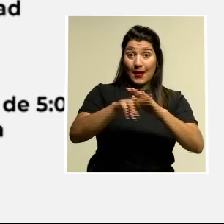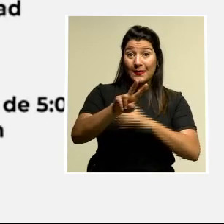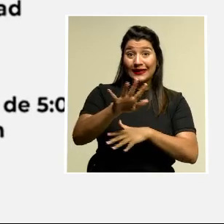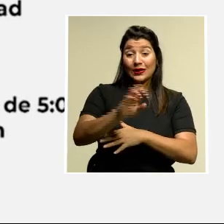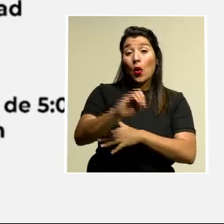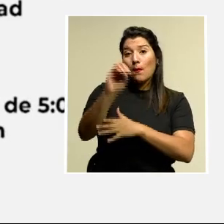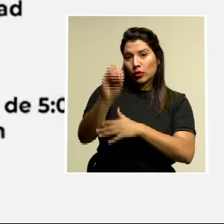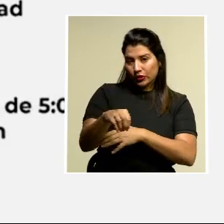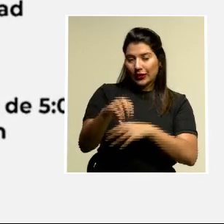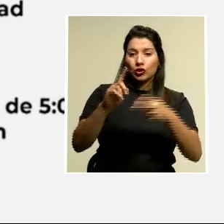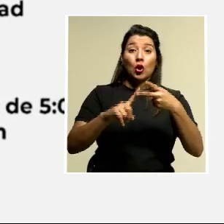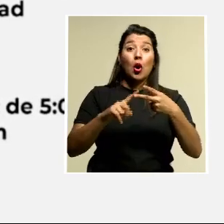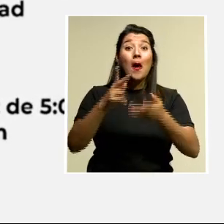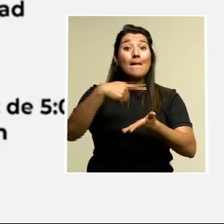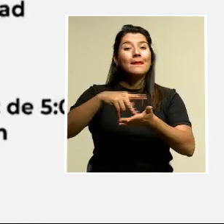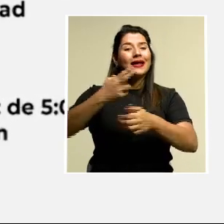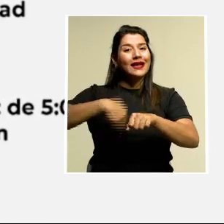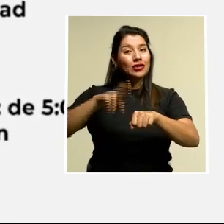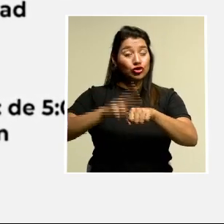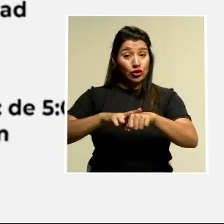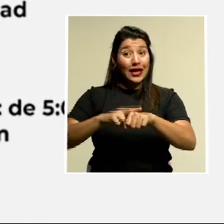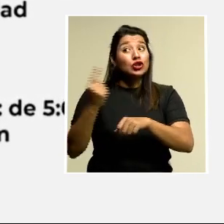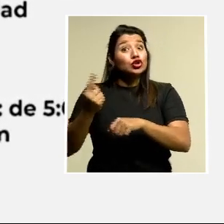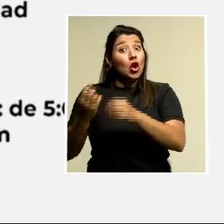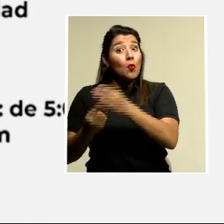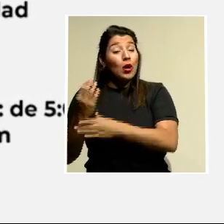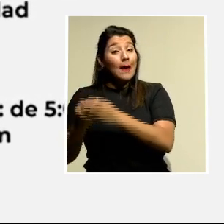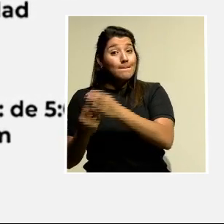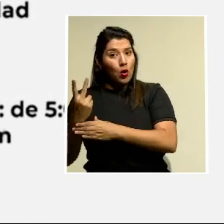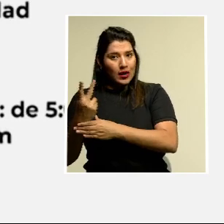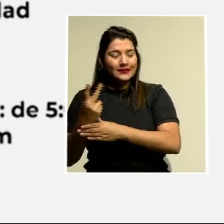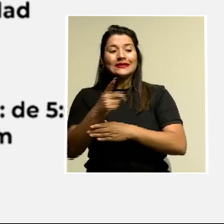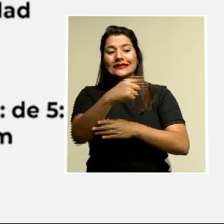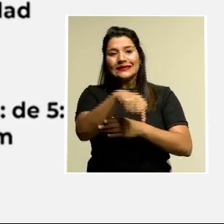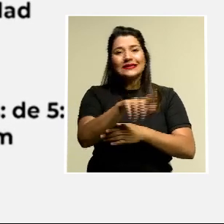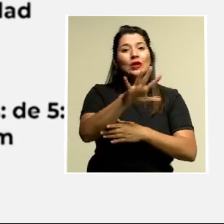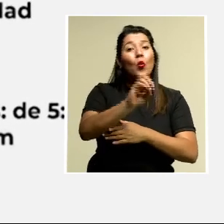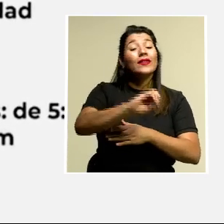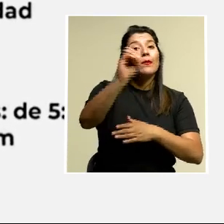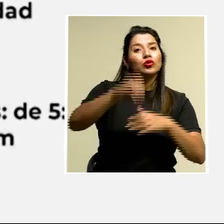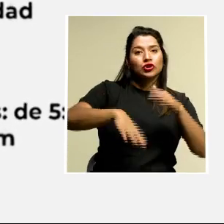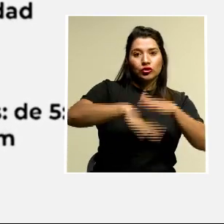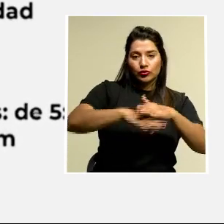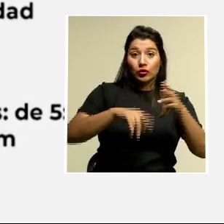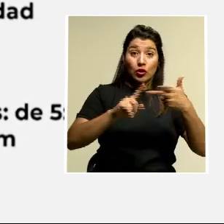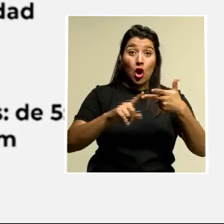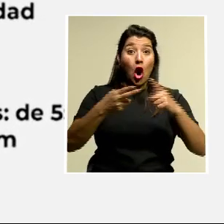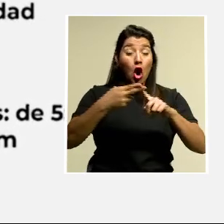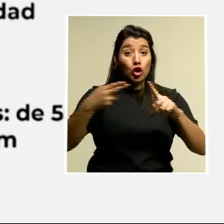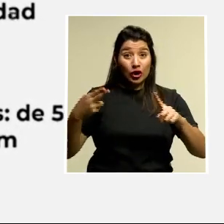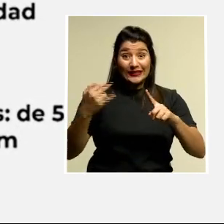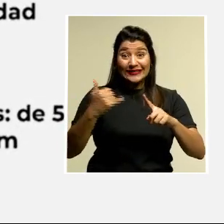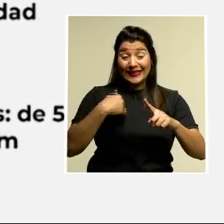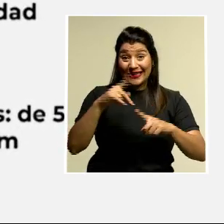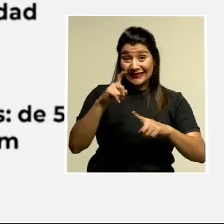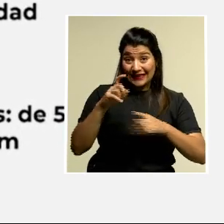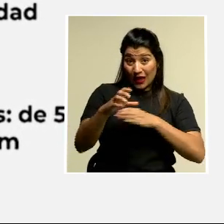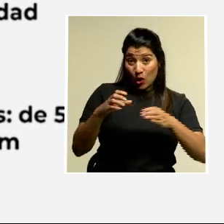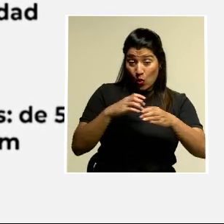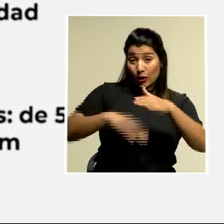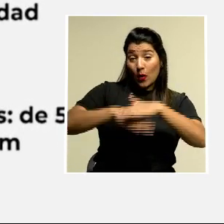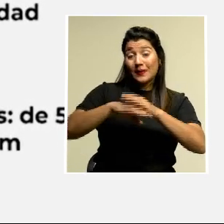de su capacidad, los parques nacionales, salvo el volcán Poás, al 50% de su capacidad, los hoteles de más de 100 habitaciones